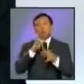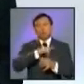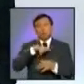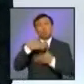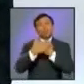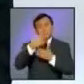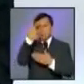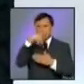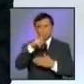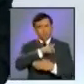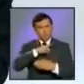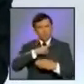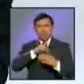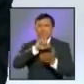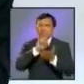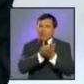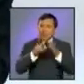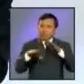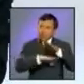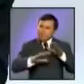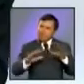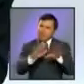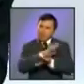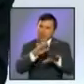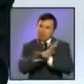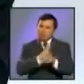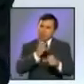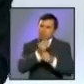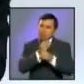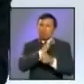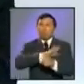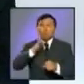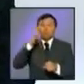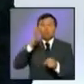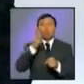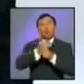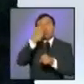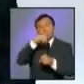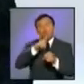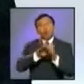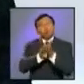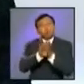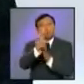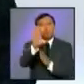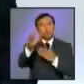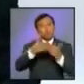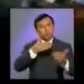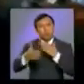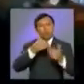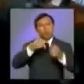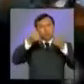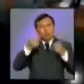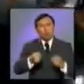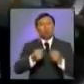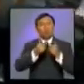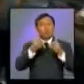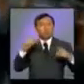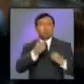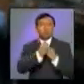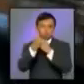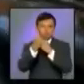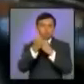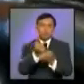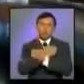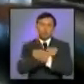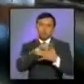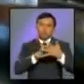definitivamente cada día me convenzo más lo peor que le puede ocurrir a México es el regreso del Pri a la presidencia